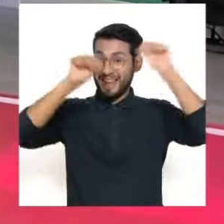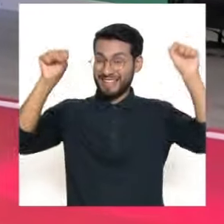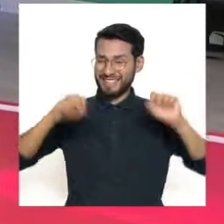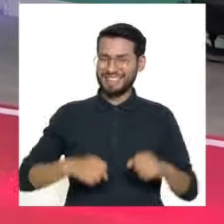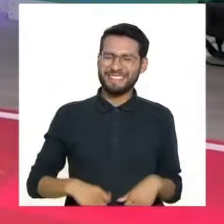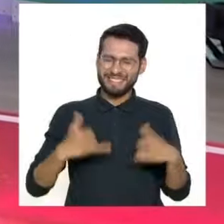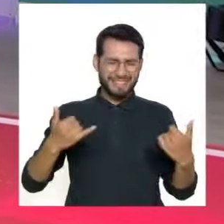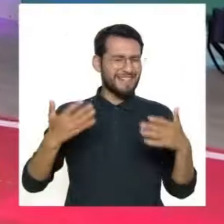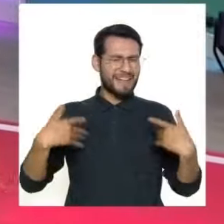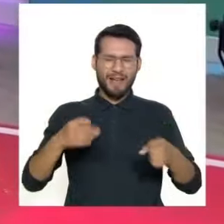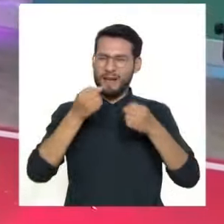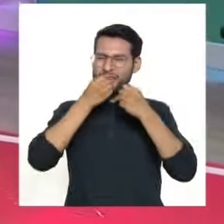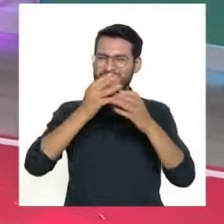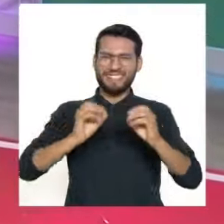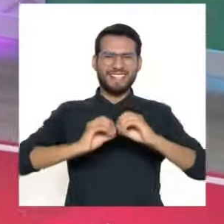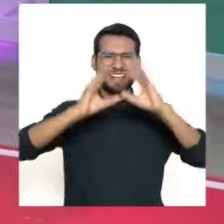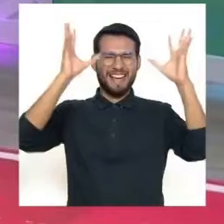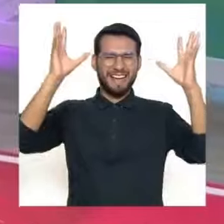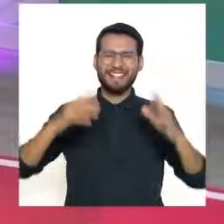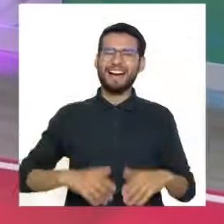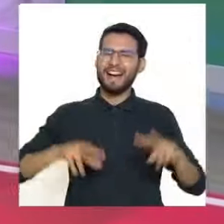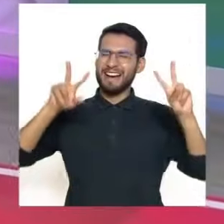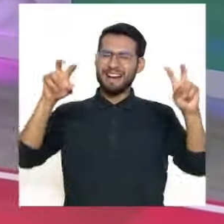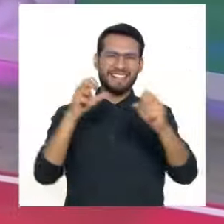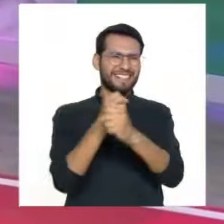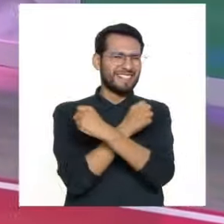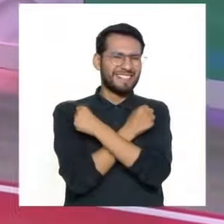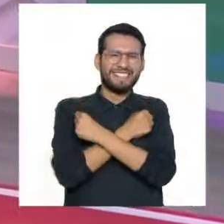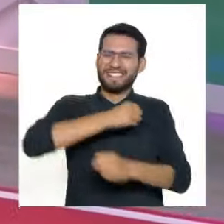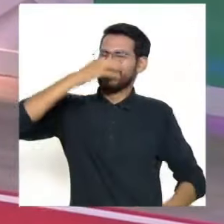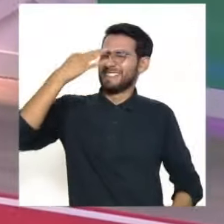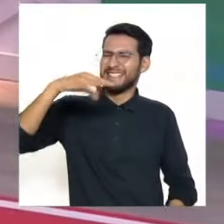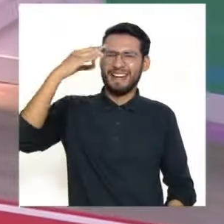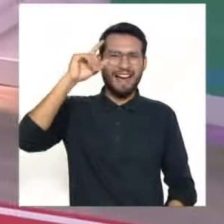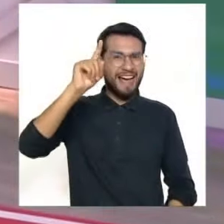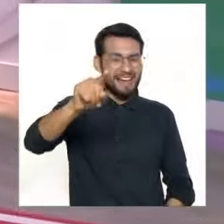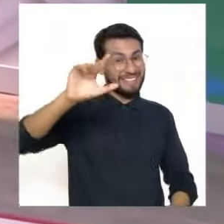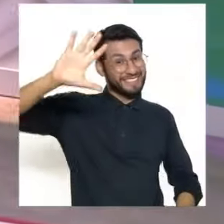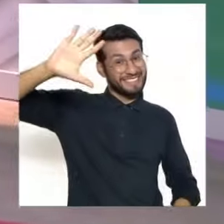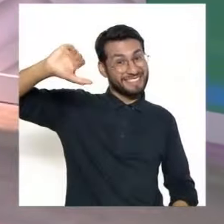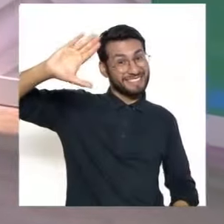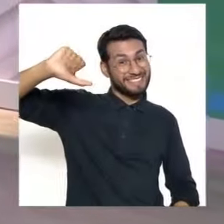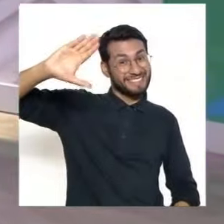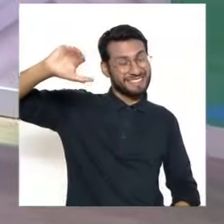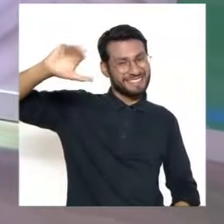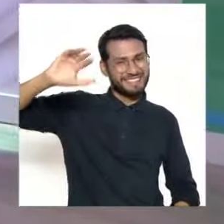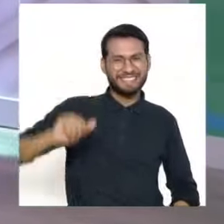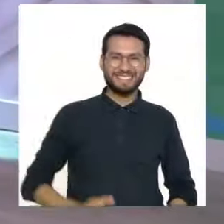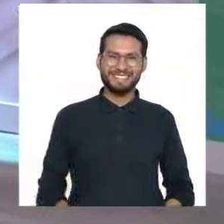mañana Que tengas un excelente día paz y amor siempre para ti chao